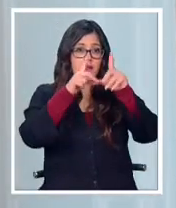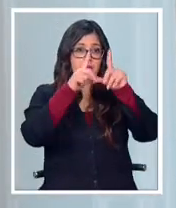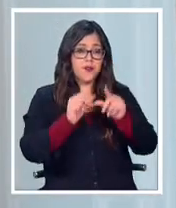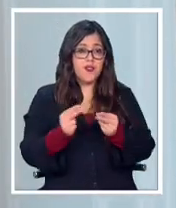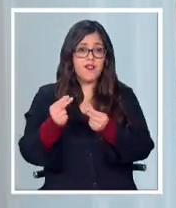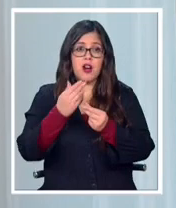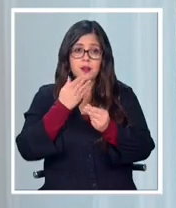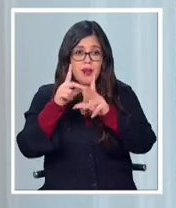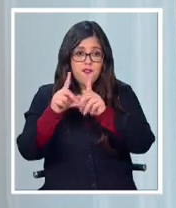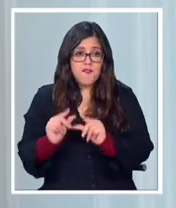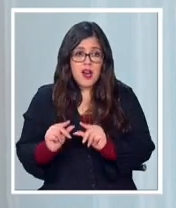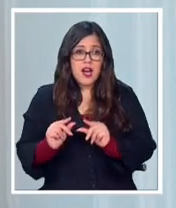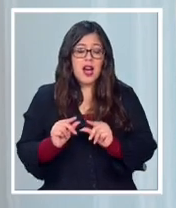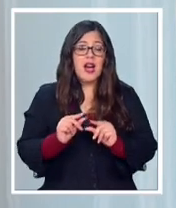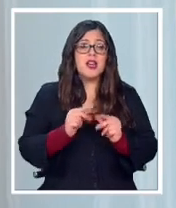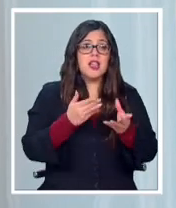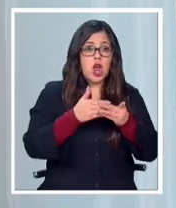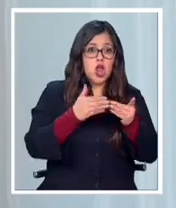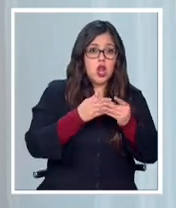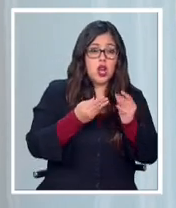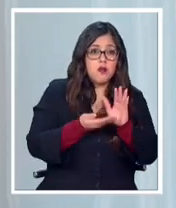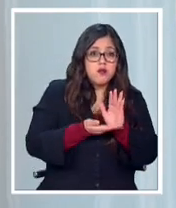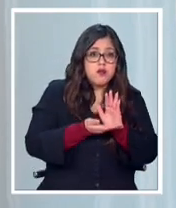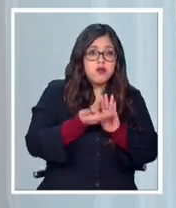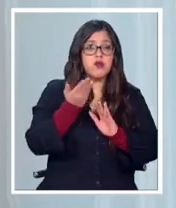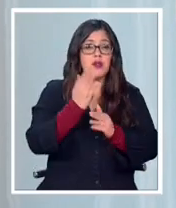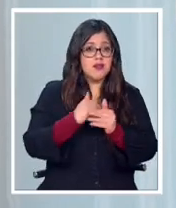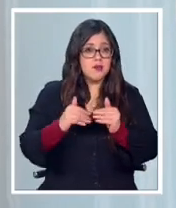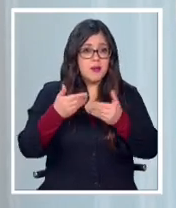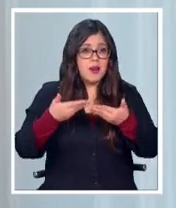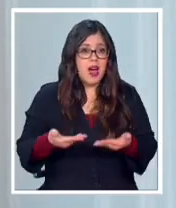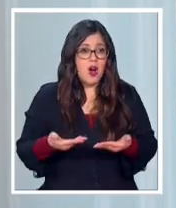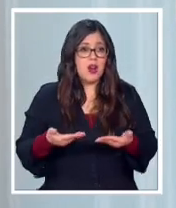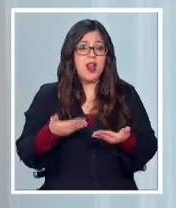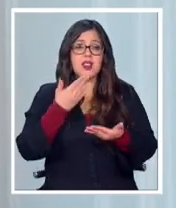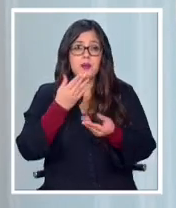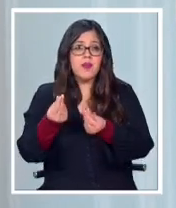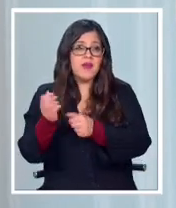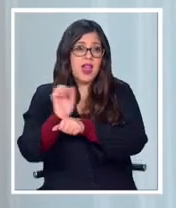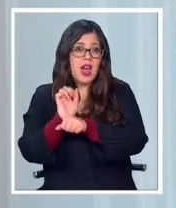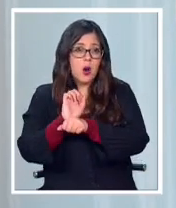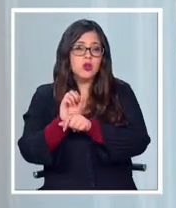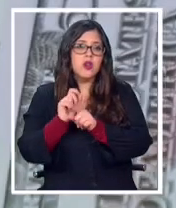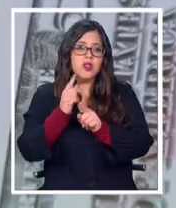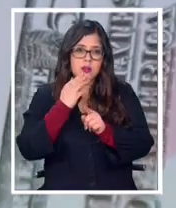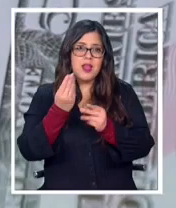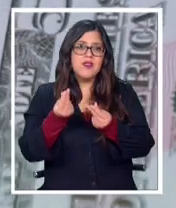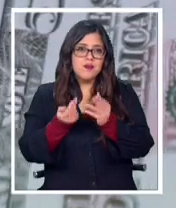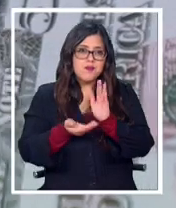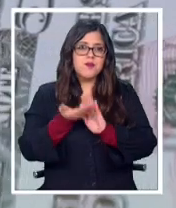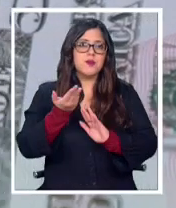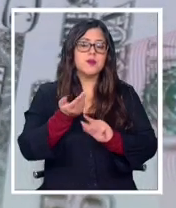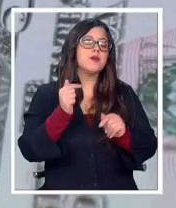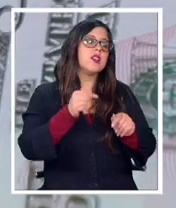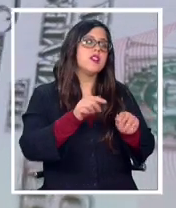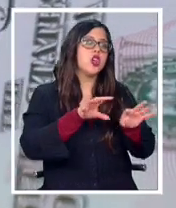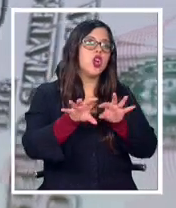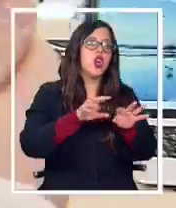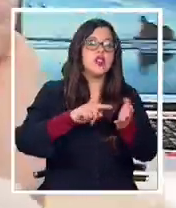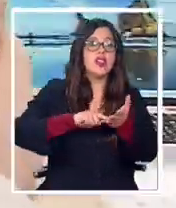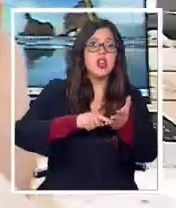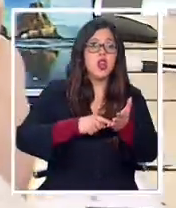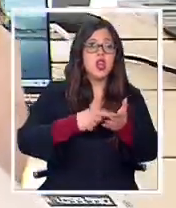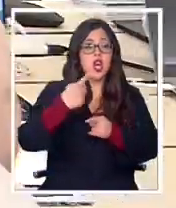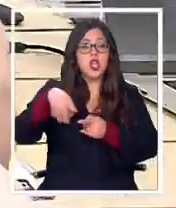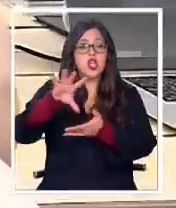precios bajan. Cuando el dólar sube, especialmente en condiciones como la actual, el precio del vehículo debería subir. Productos tecnológicos que vienen